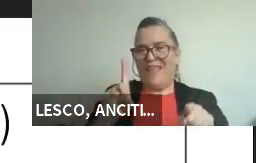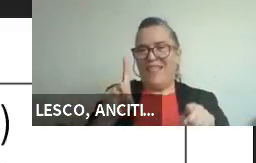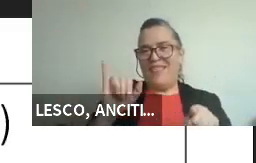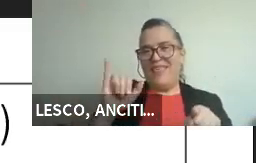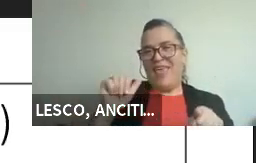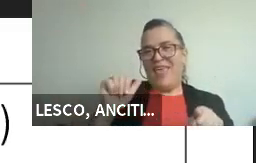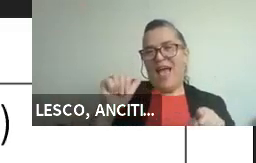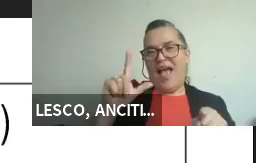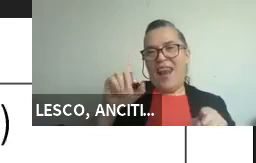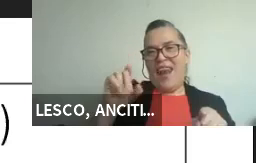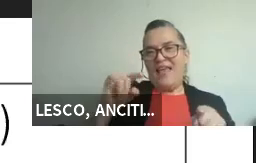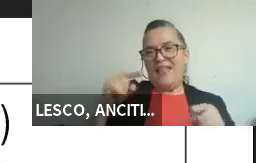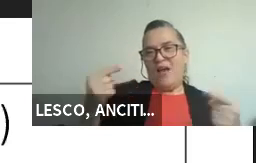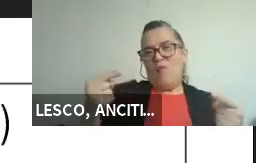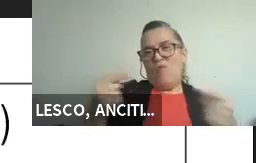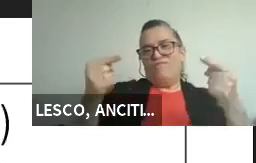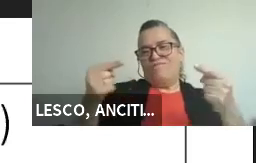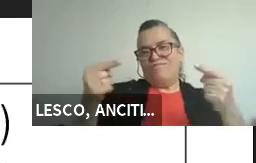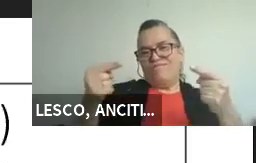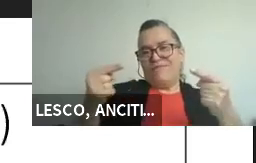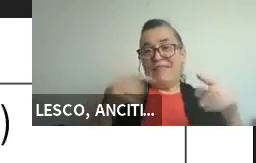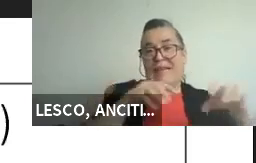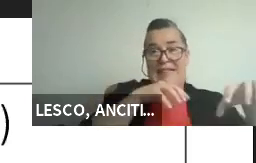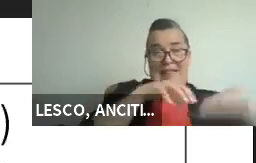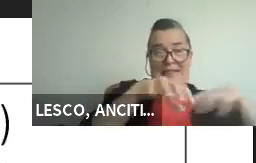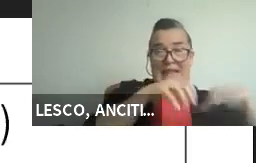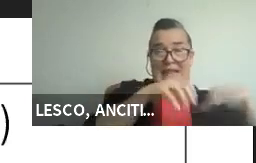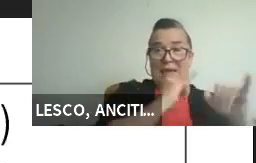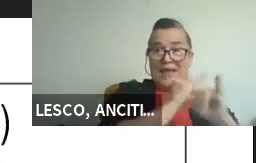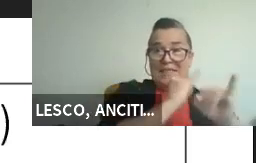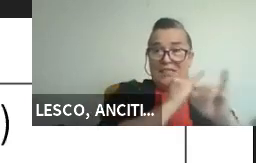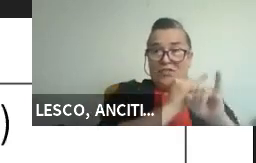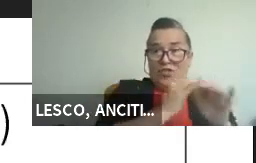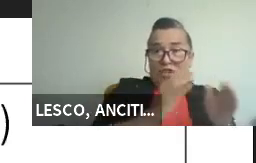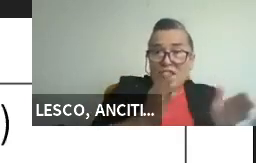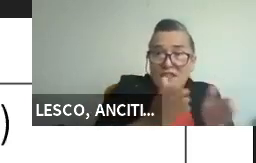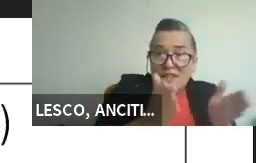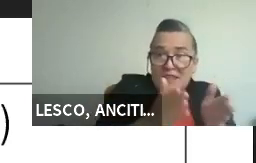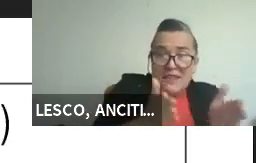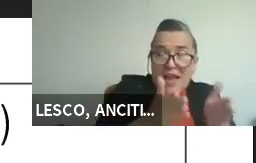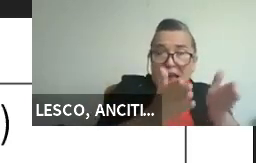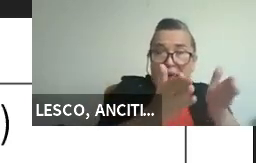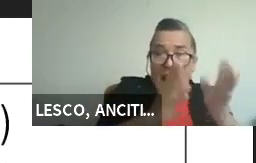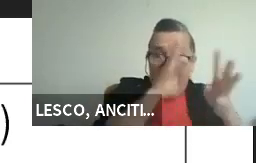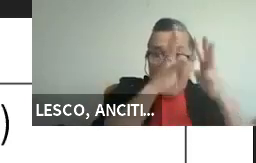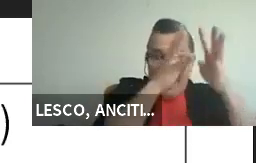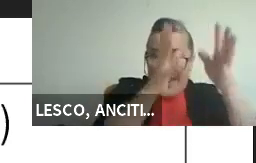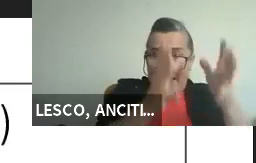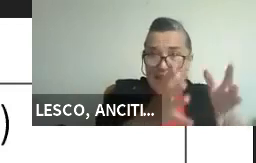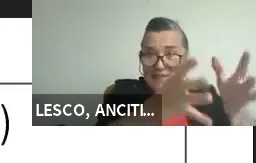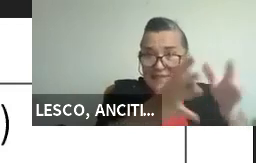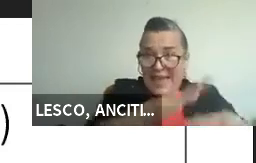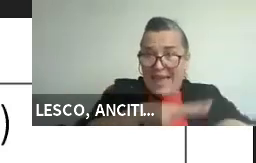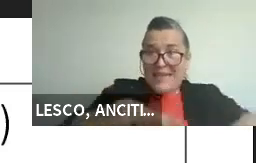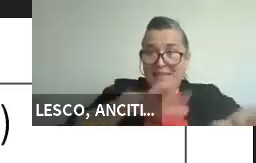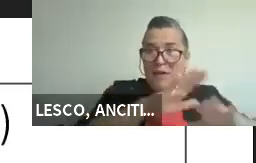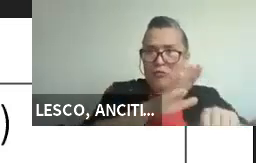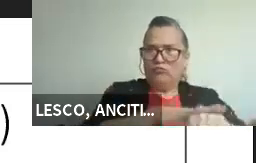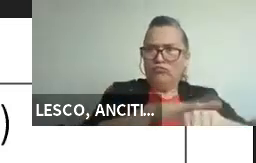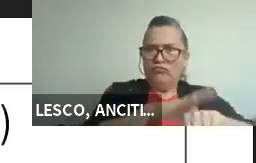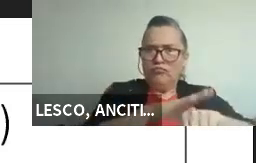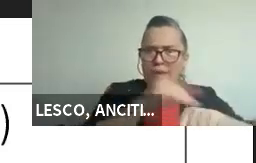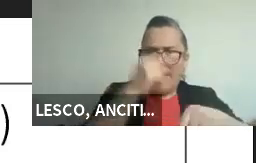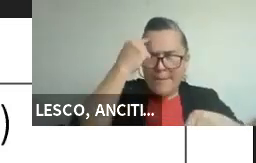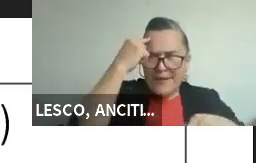especie de dicotomía entre dinámicas institucionales que conducen hacia la creatividad hacia los espacios que permiten el